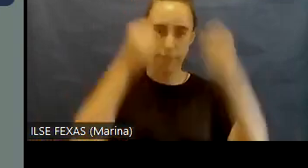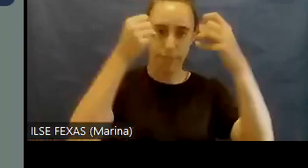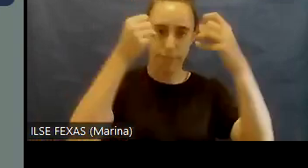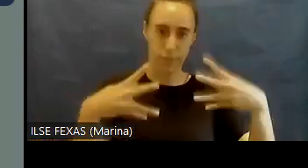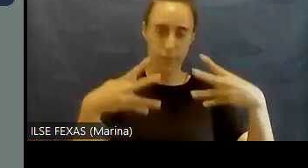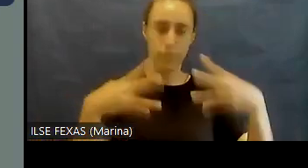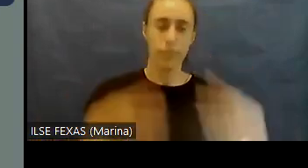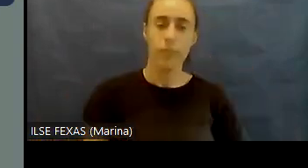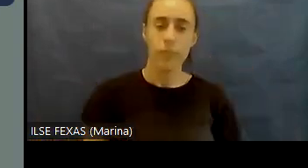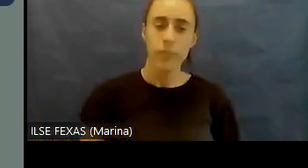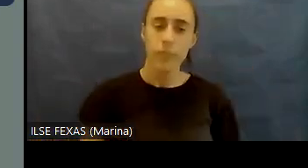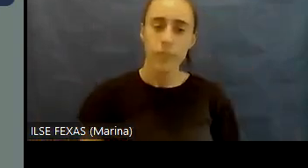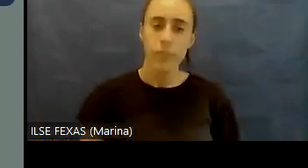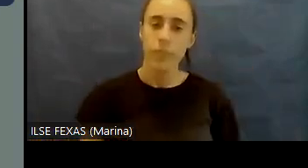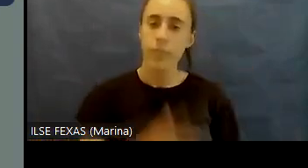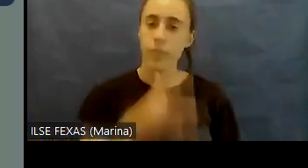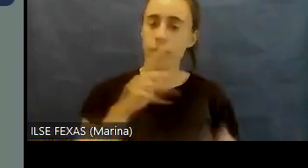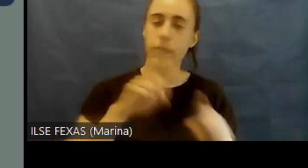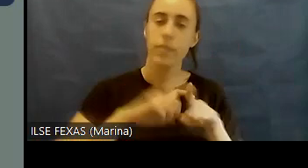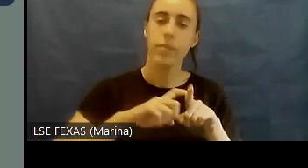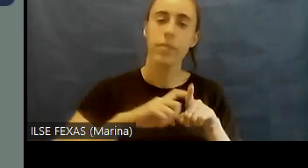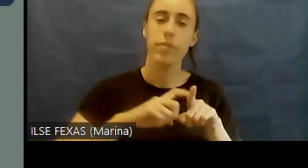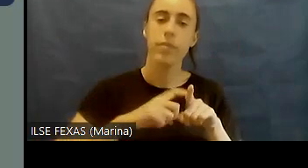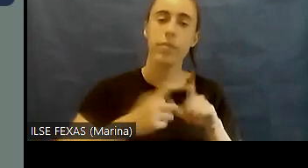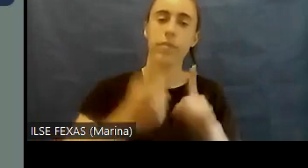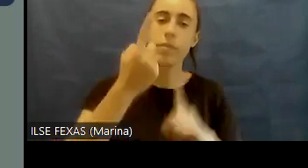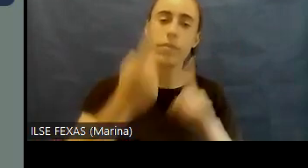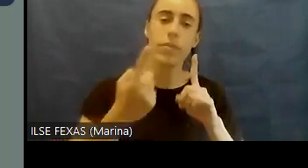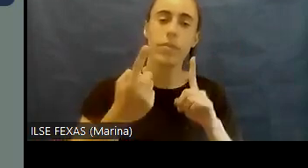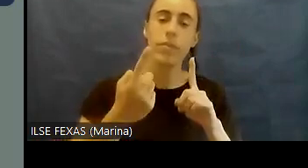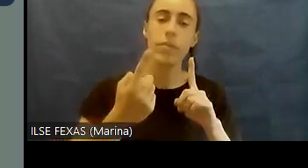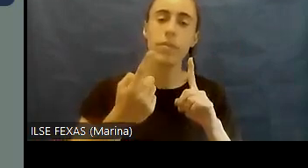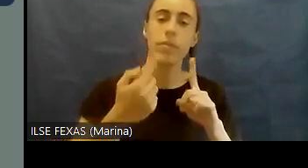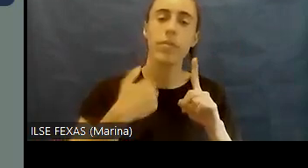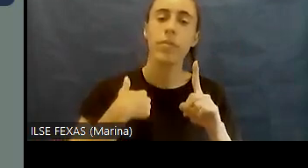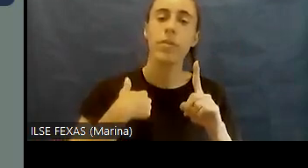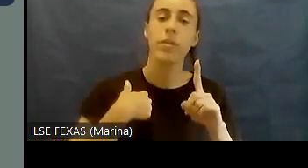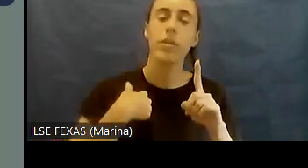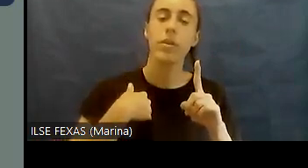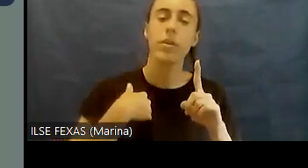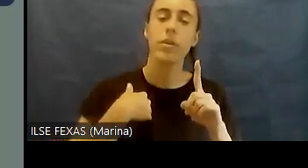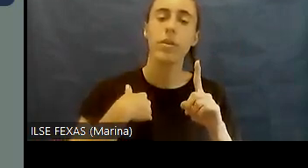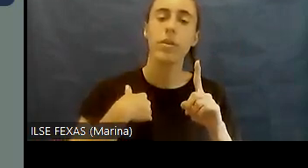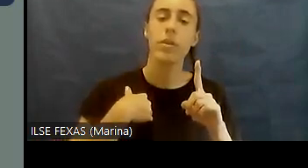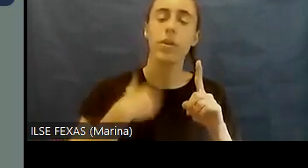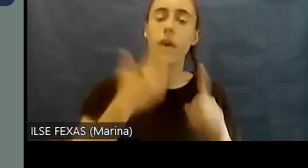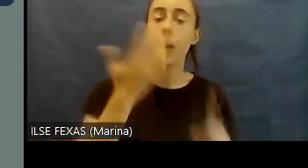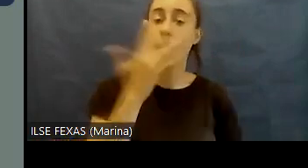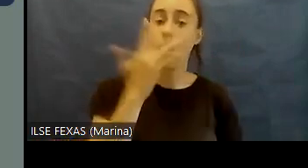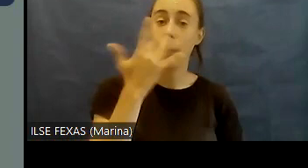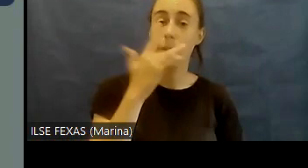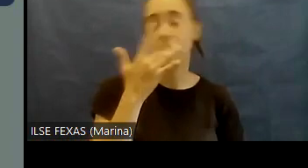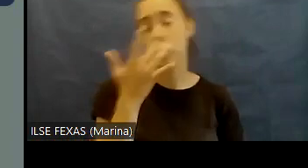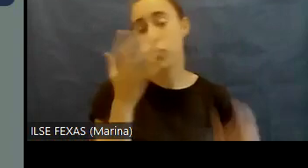determinadas características o determinadas patologías, os he aplicado aquí, os he puesto aquí en amarillo, en